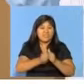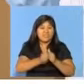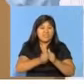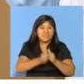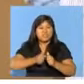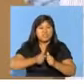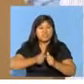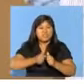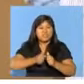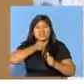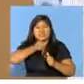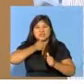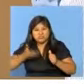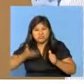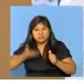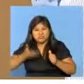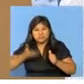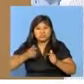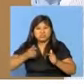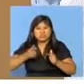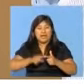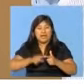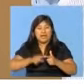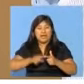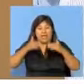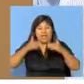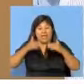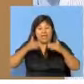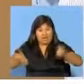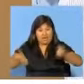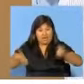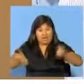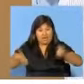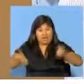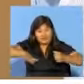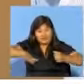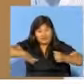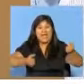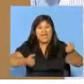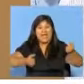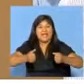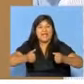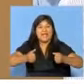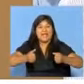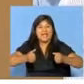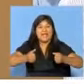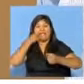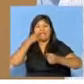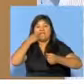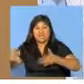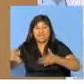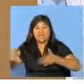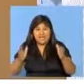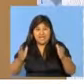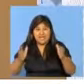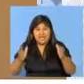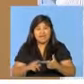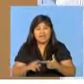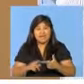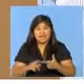en la parte delantera la direccion hidraulica es un pack de batería y están proponiendo